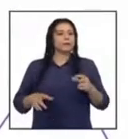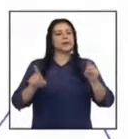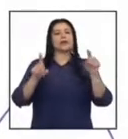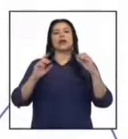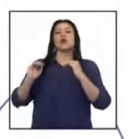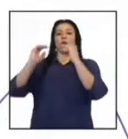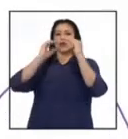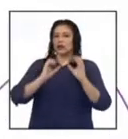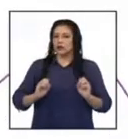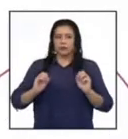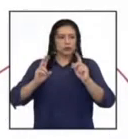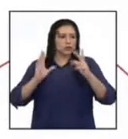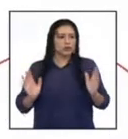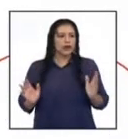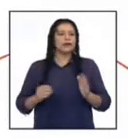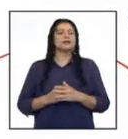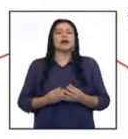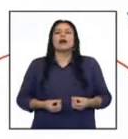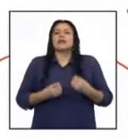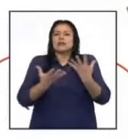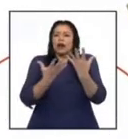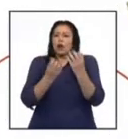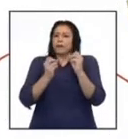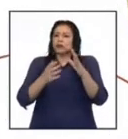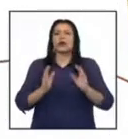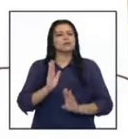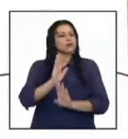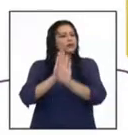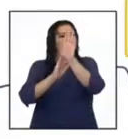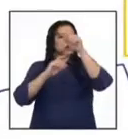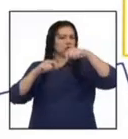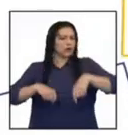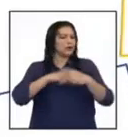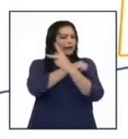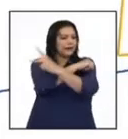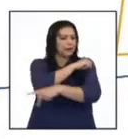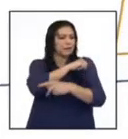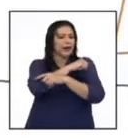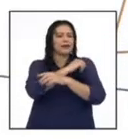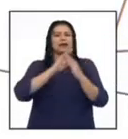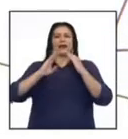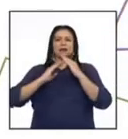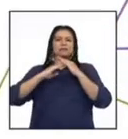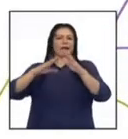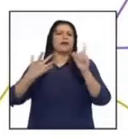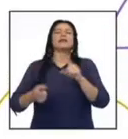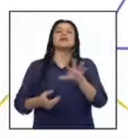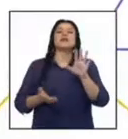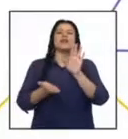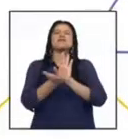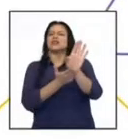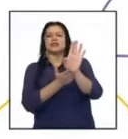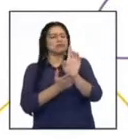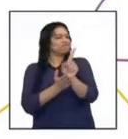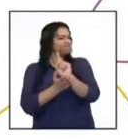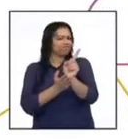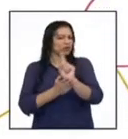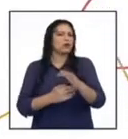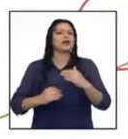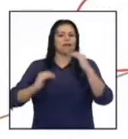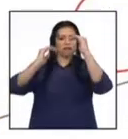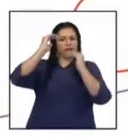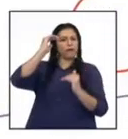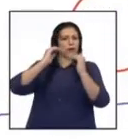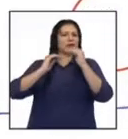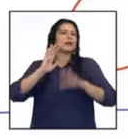Igualdad de oportunidades. Es dar oportunidades de desarrollo en el país, eliminando las expresiones de discriminación e inequidad,